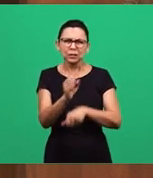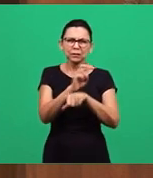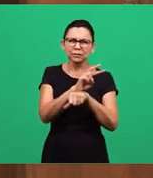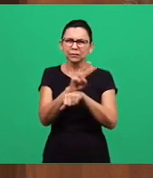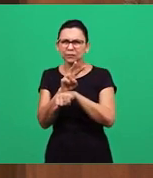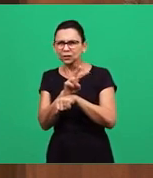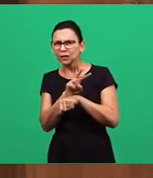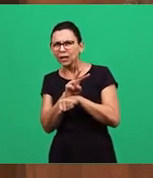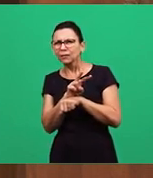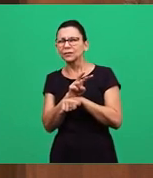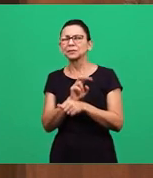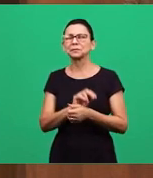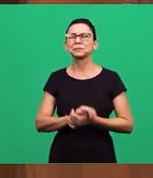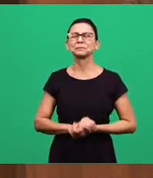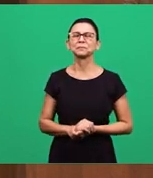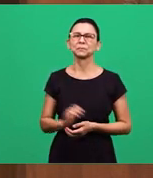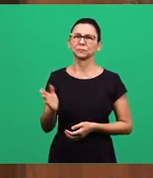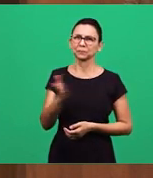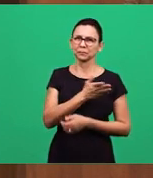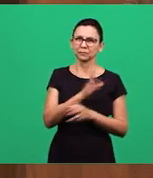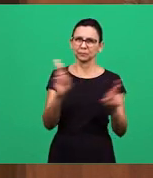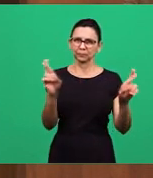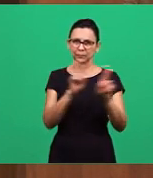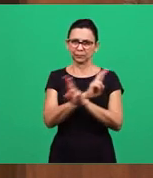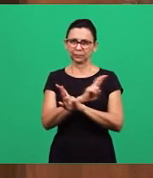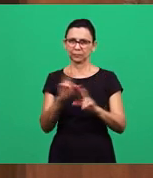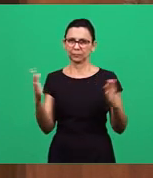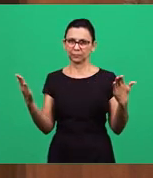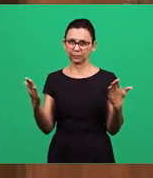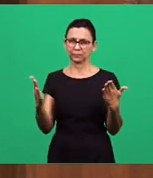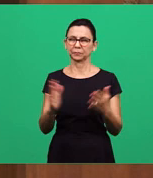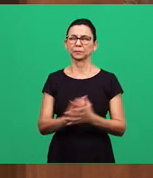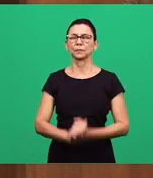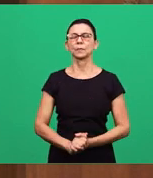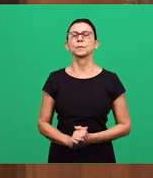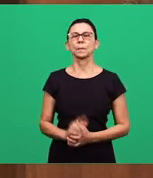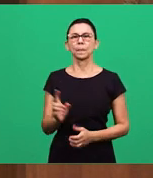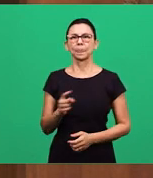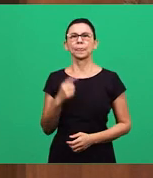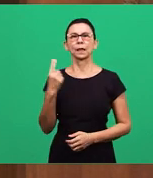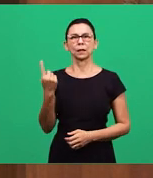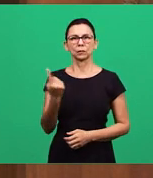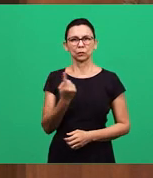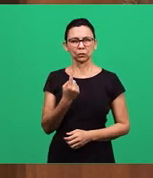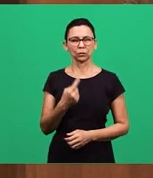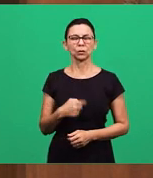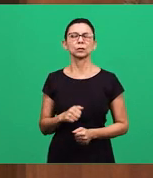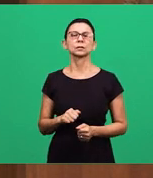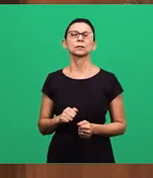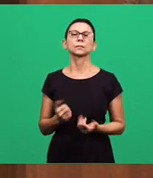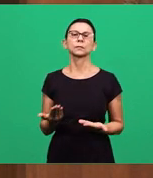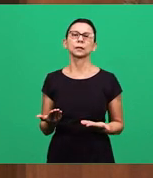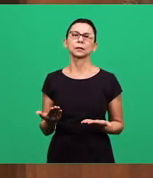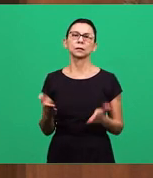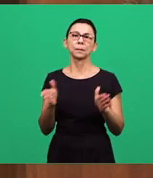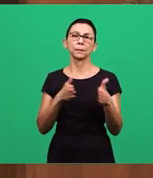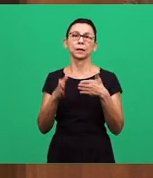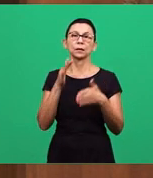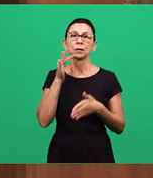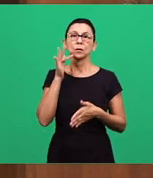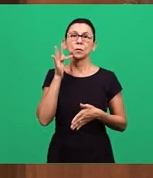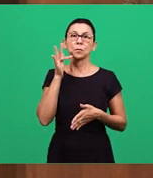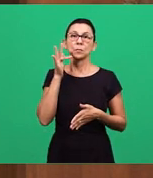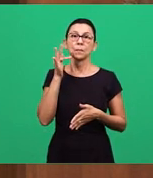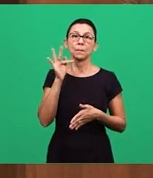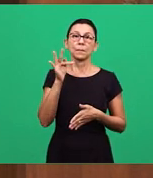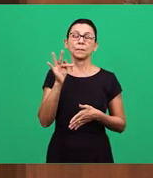Vamos a traer este aspecto para nosotros hoy como iglesia. Estamos viviendo este mismo momento, este momento llamado del